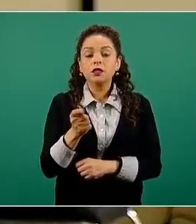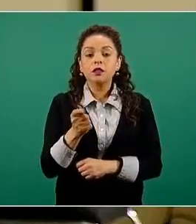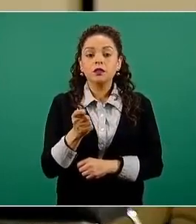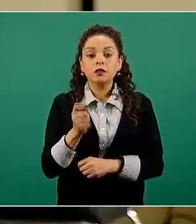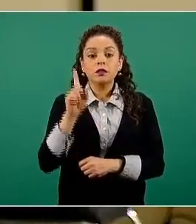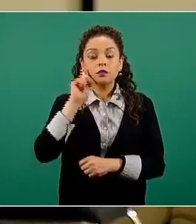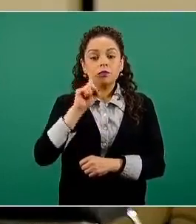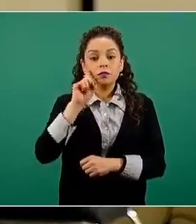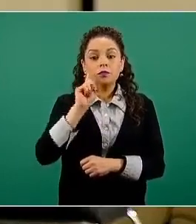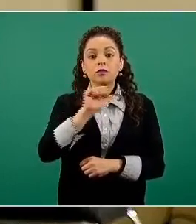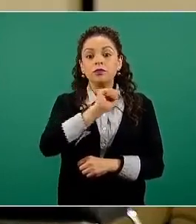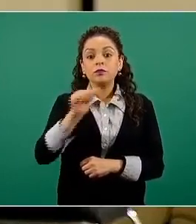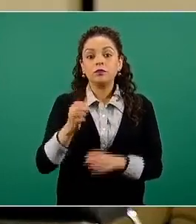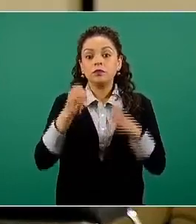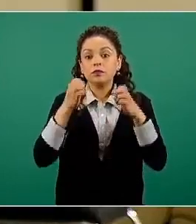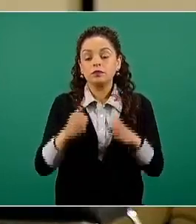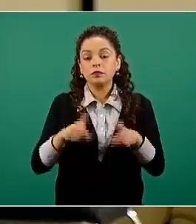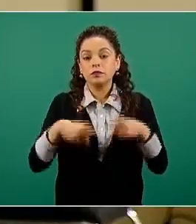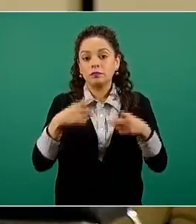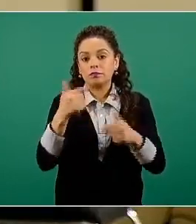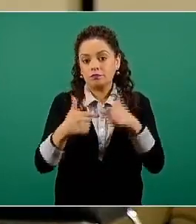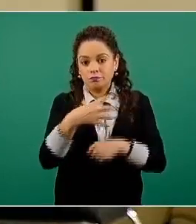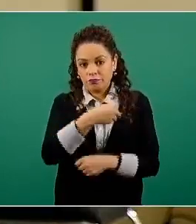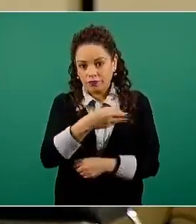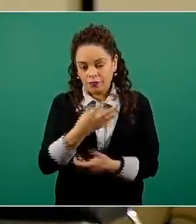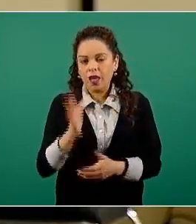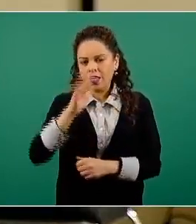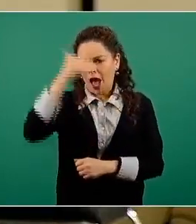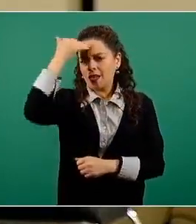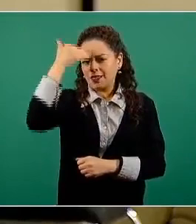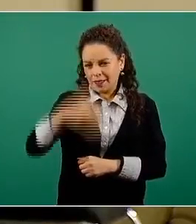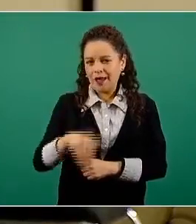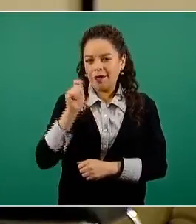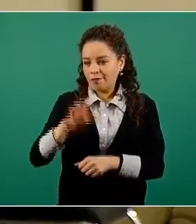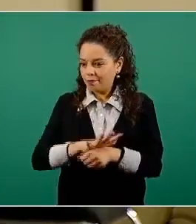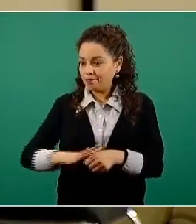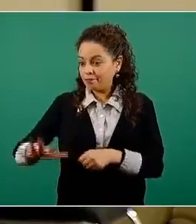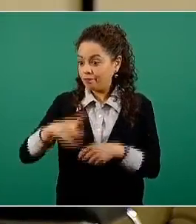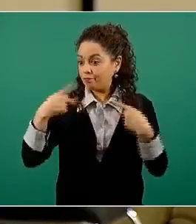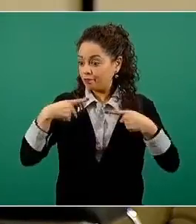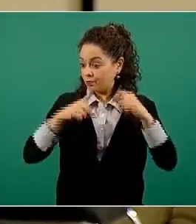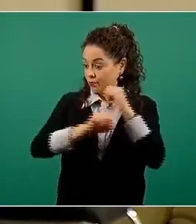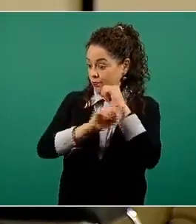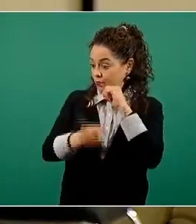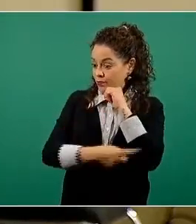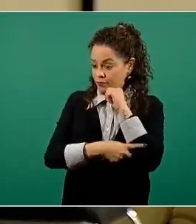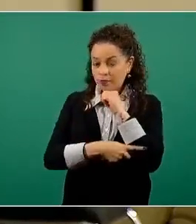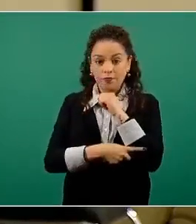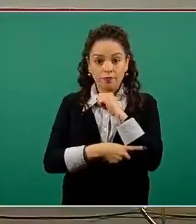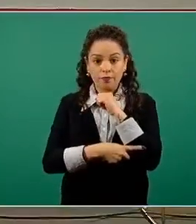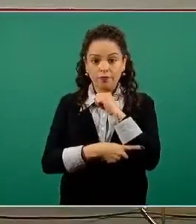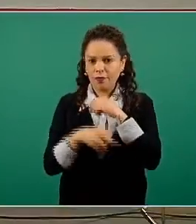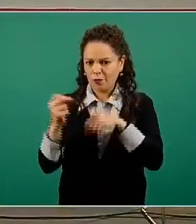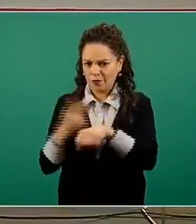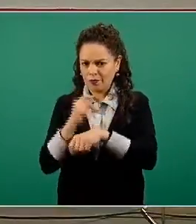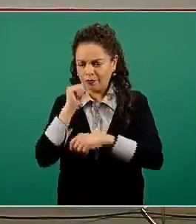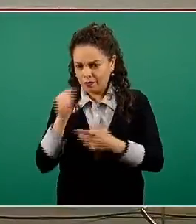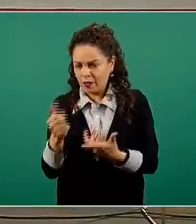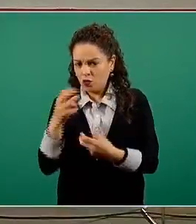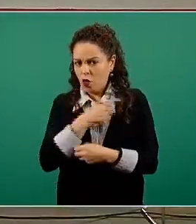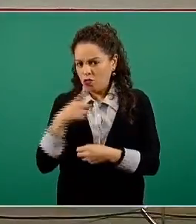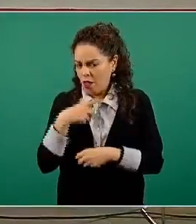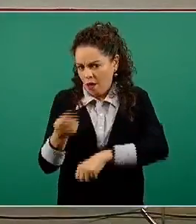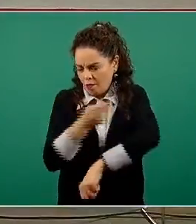la vacuna porque no se han hecho pruebas en población embarazada. Entonces, pero ¿qué hay de las personas lactantes? ¿Siguen la misma regla? Las mujeres lactantes no hay